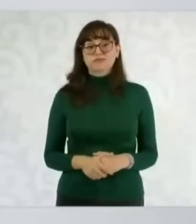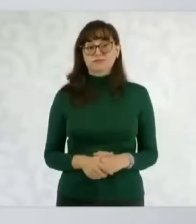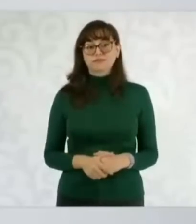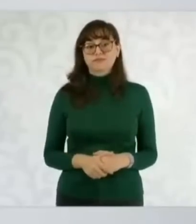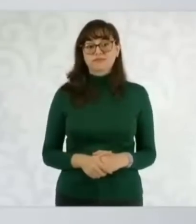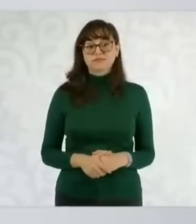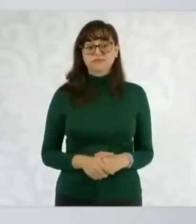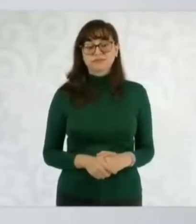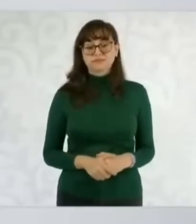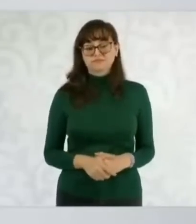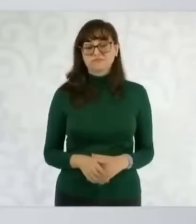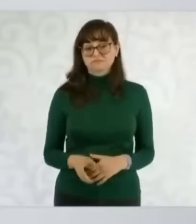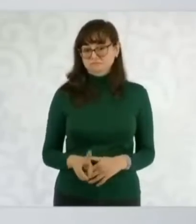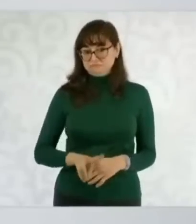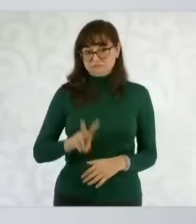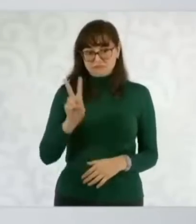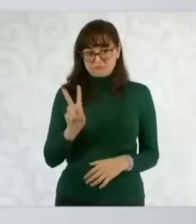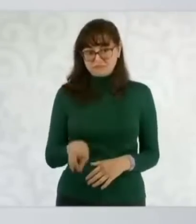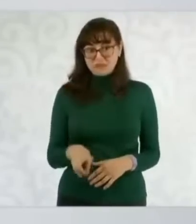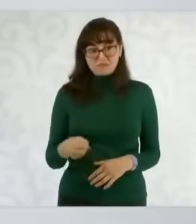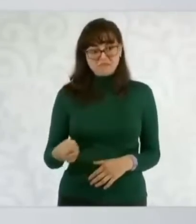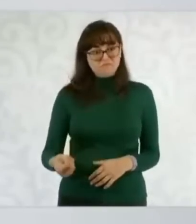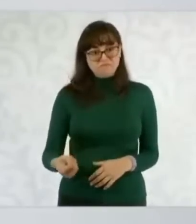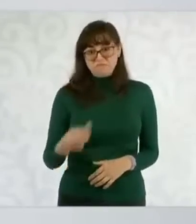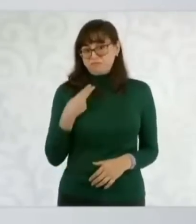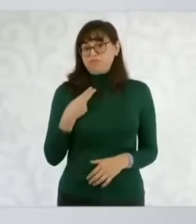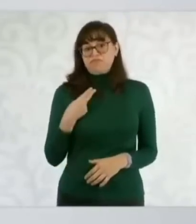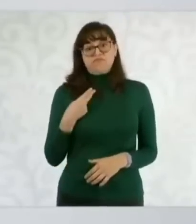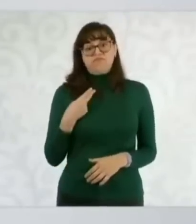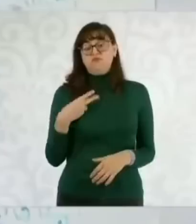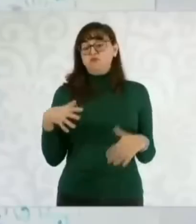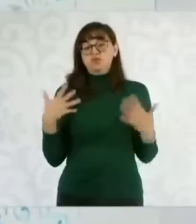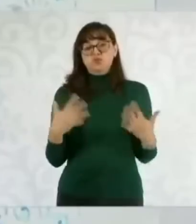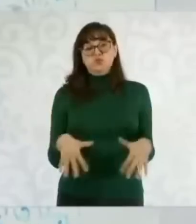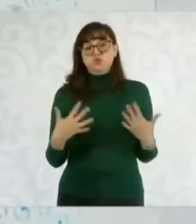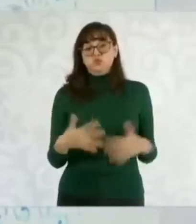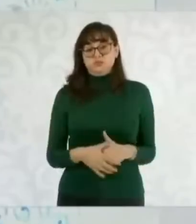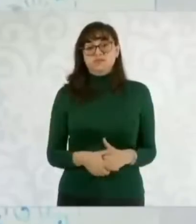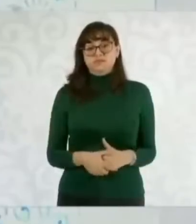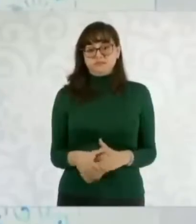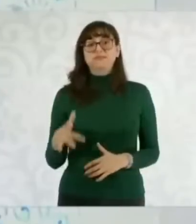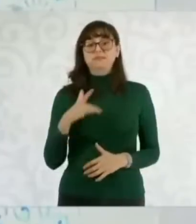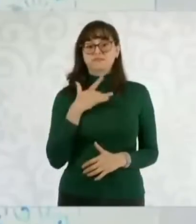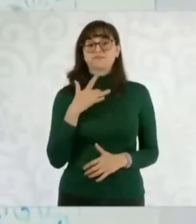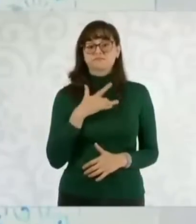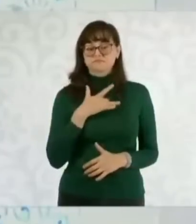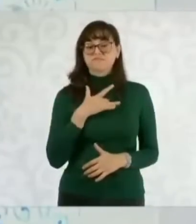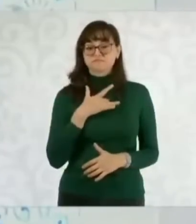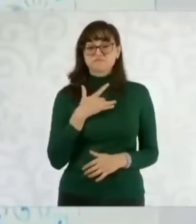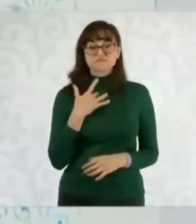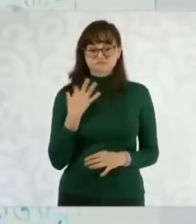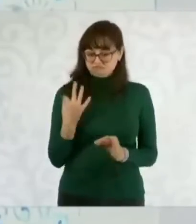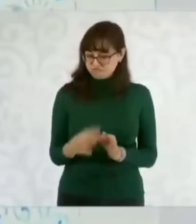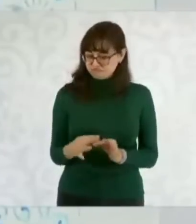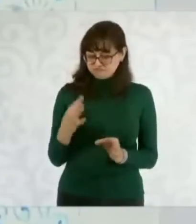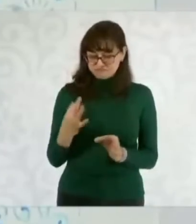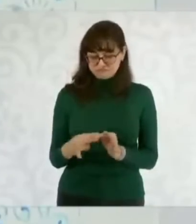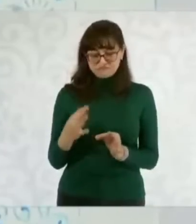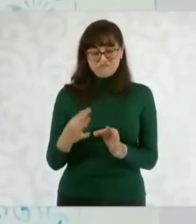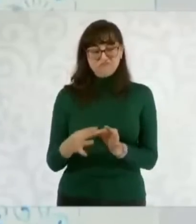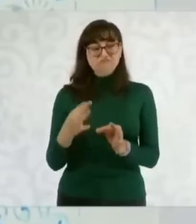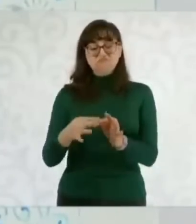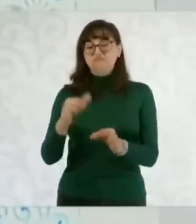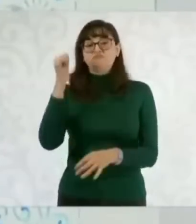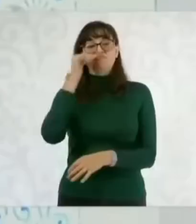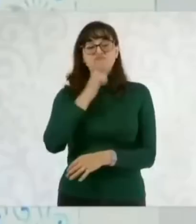Es un privilegio enorme y que tengan la certeza de que vamos a cumplir y siempre vamos a estar a la